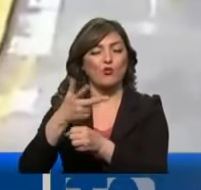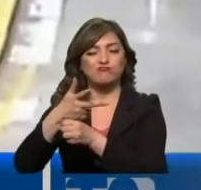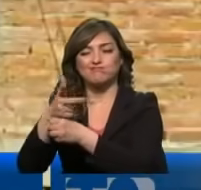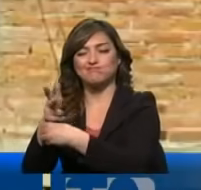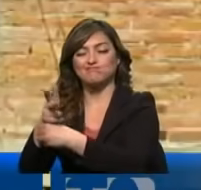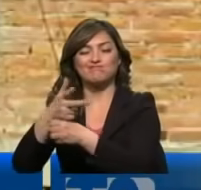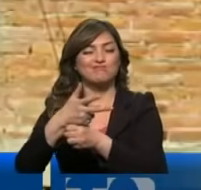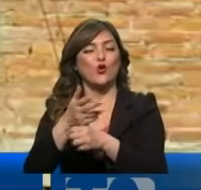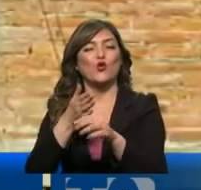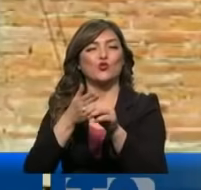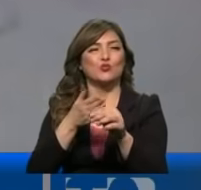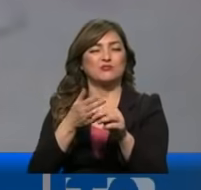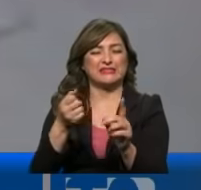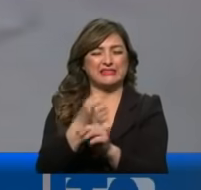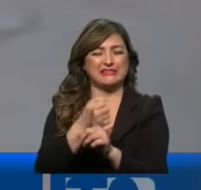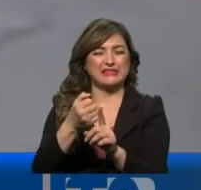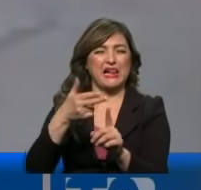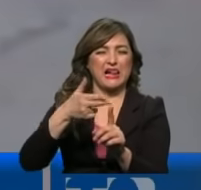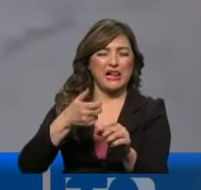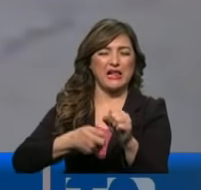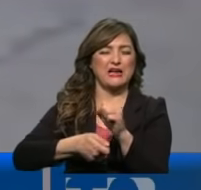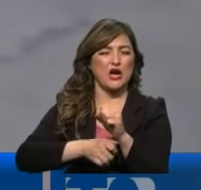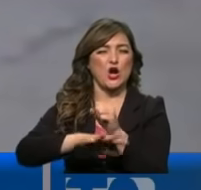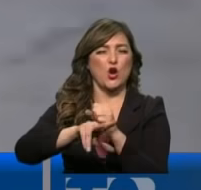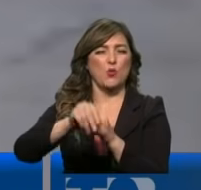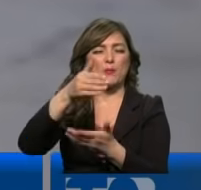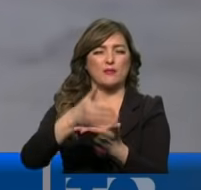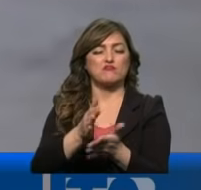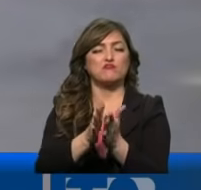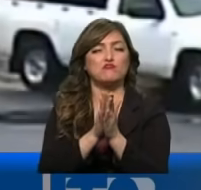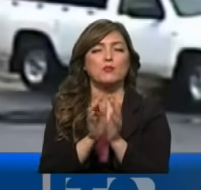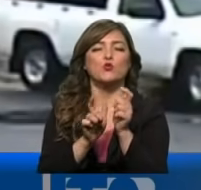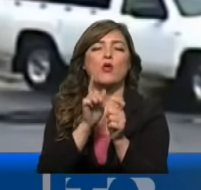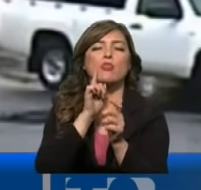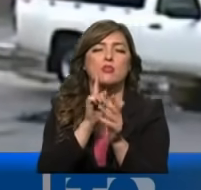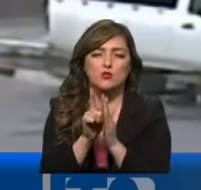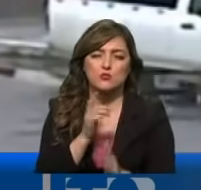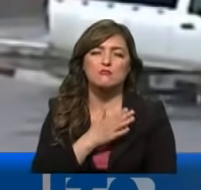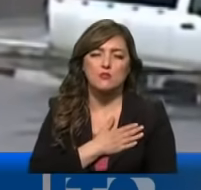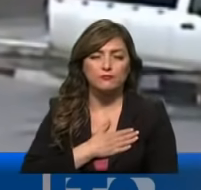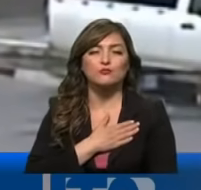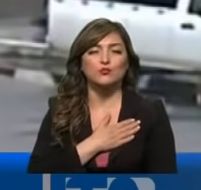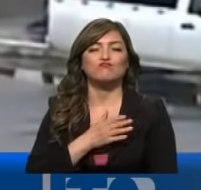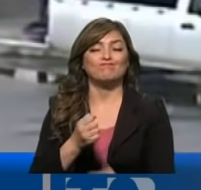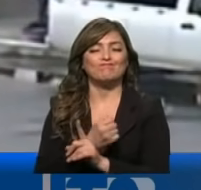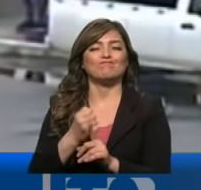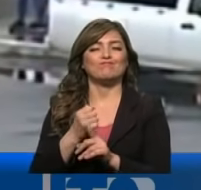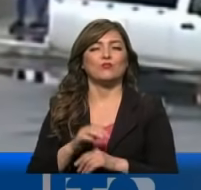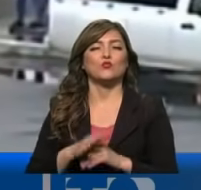EQ911 busca erradicar este tipo de problemáticas y se pide a la ciudadanía denunciar estos hechos violentos